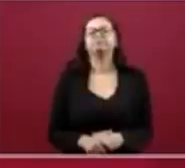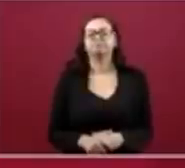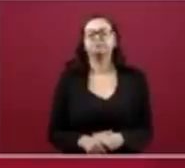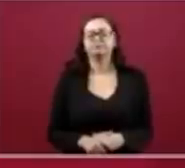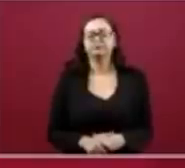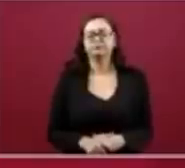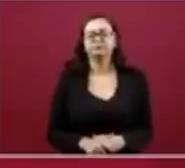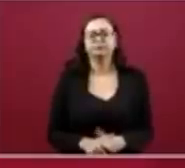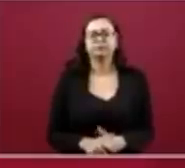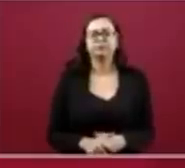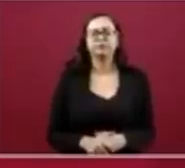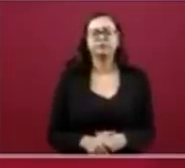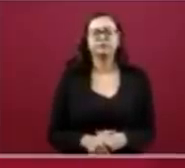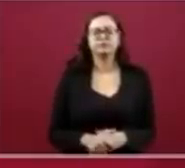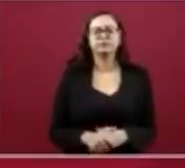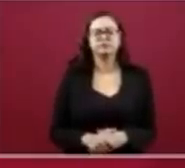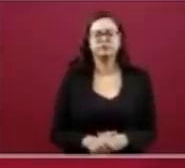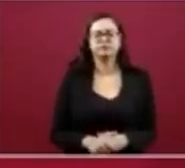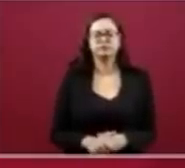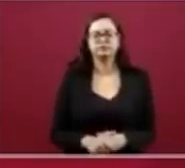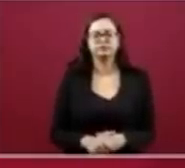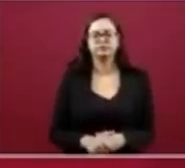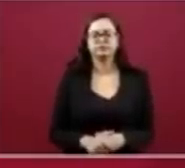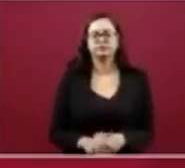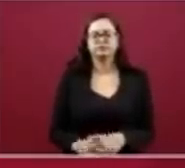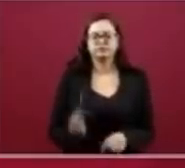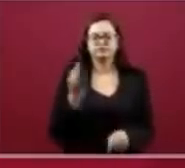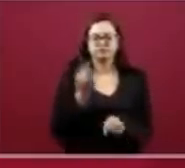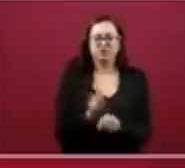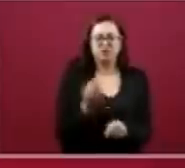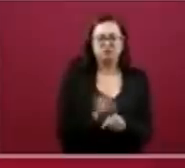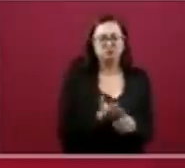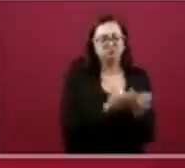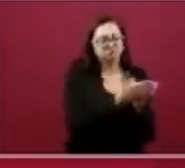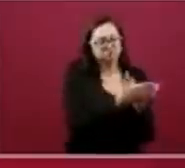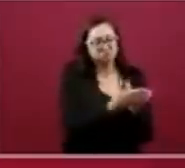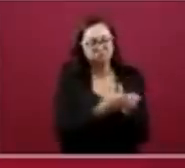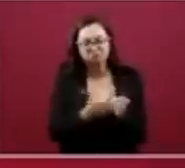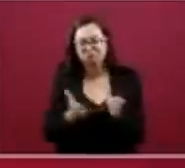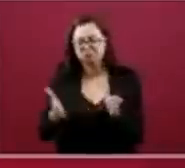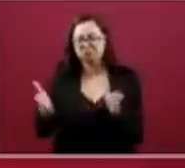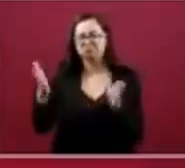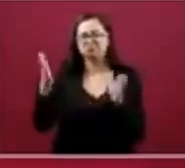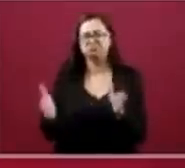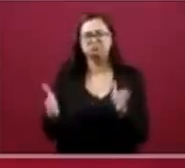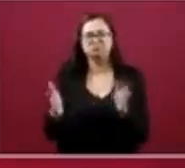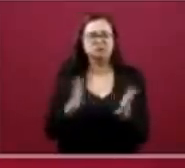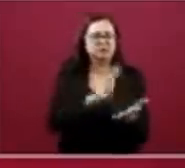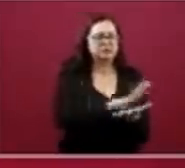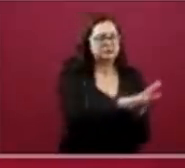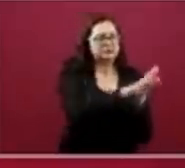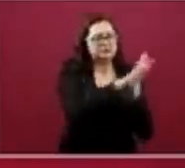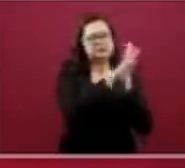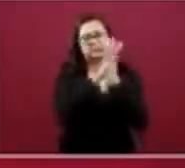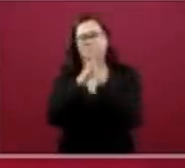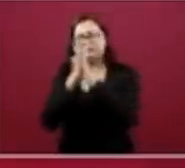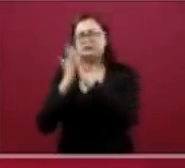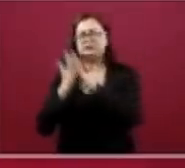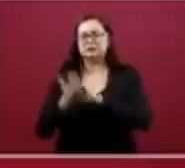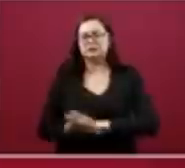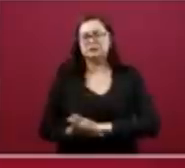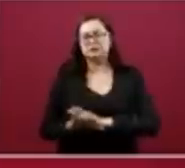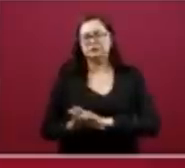estamos viviendo un tiempo especial de transformación.